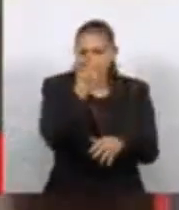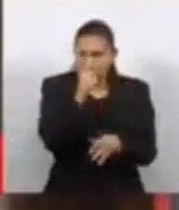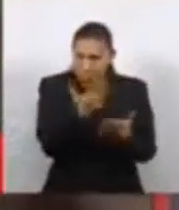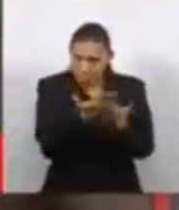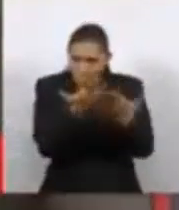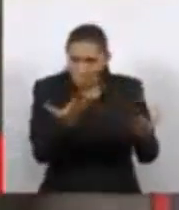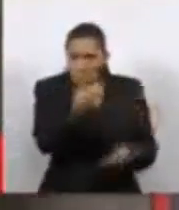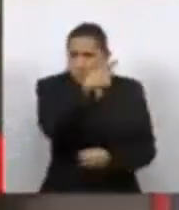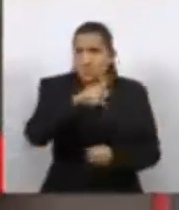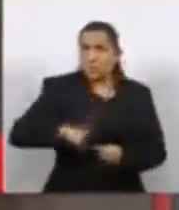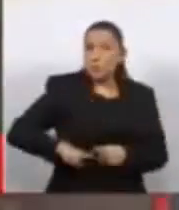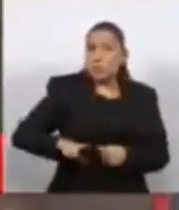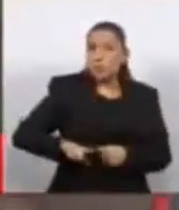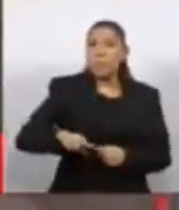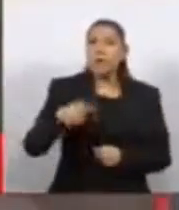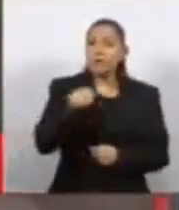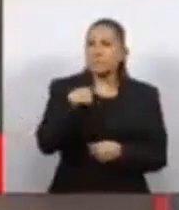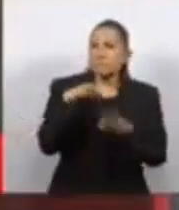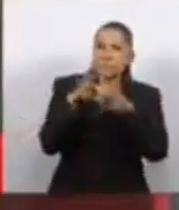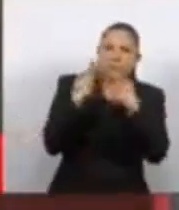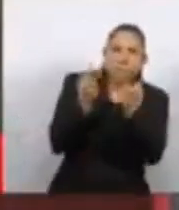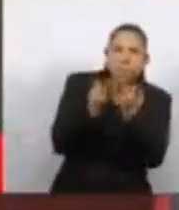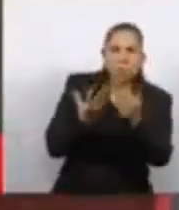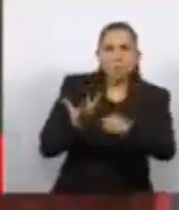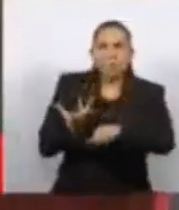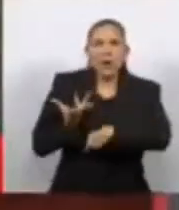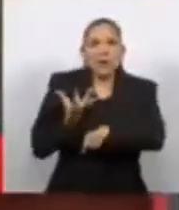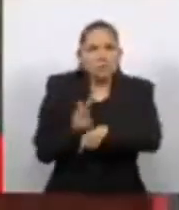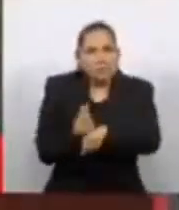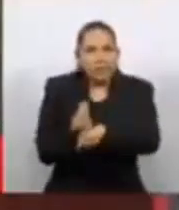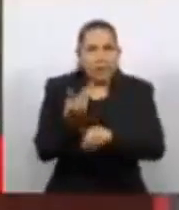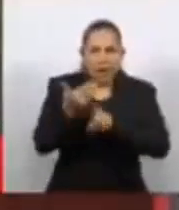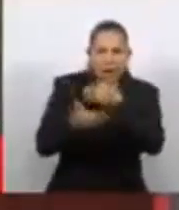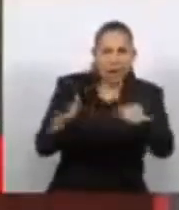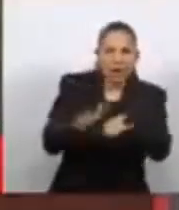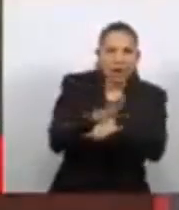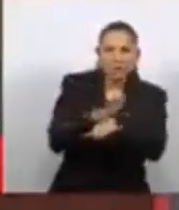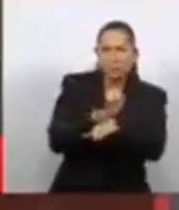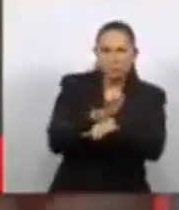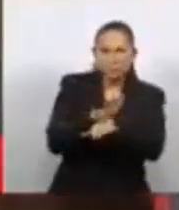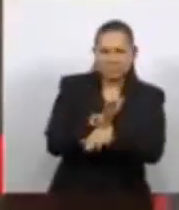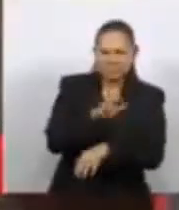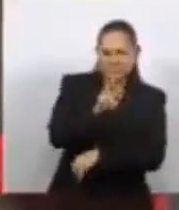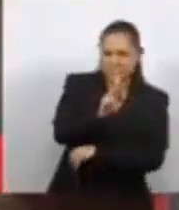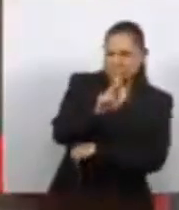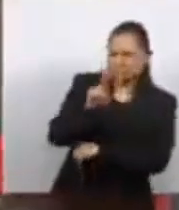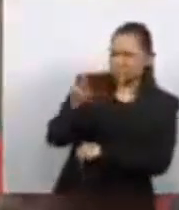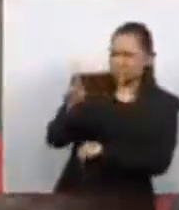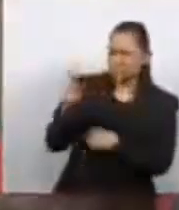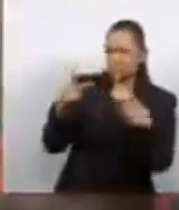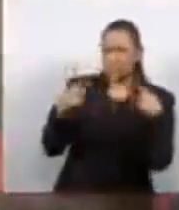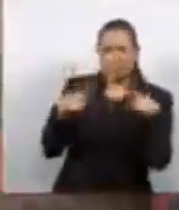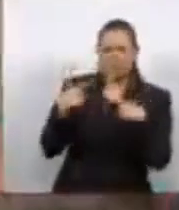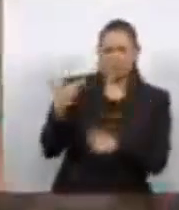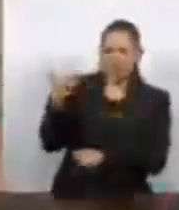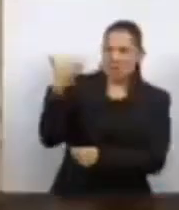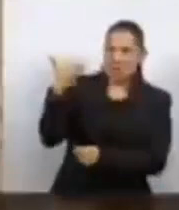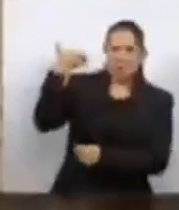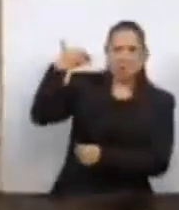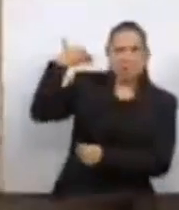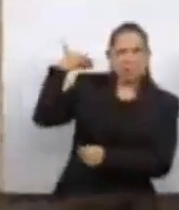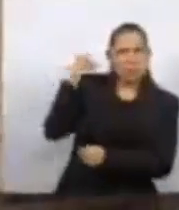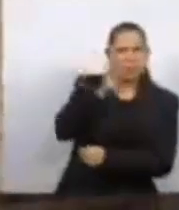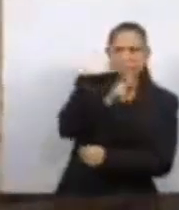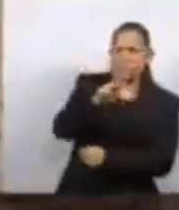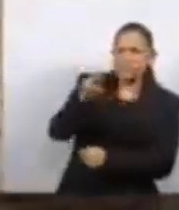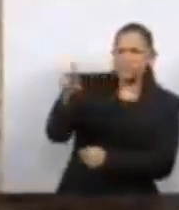día más a un mal remedo del pasado y a la vieja política. Hoy, lamentablemente, está claro que la